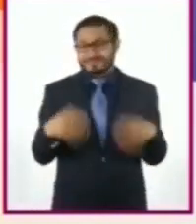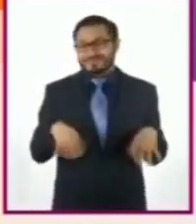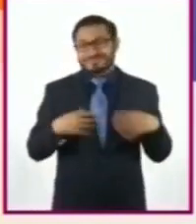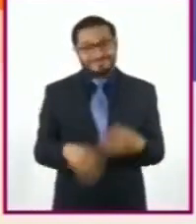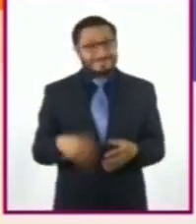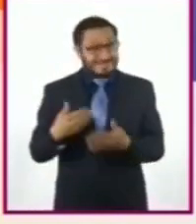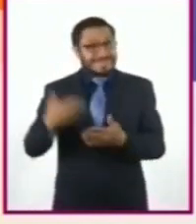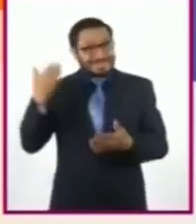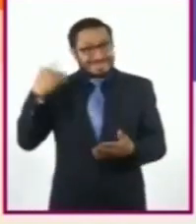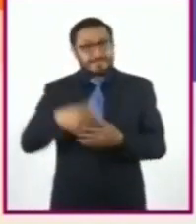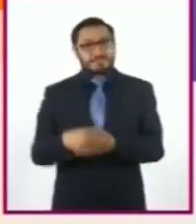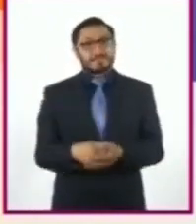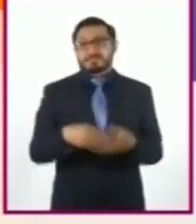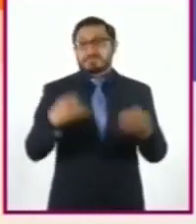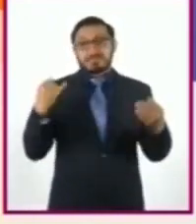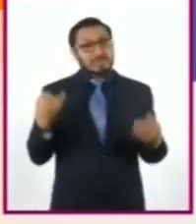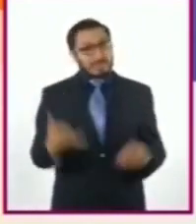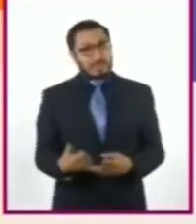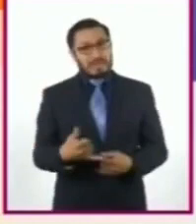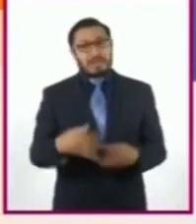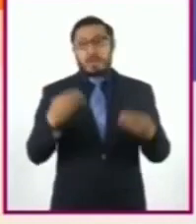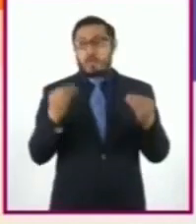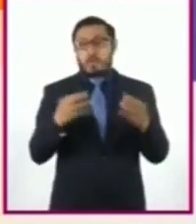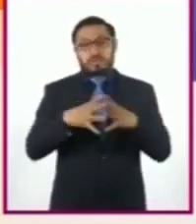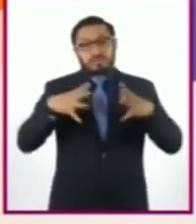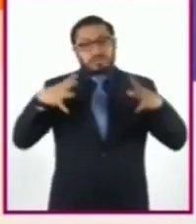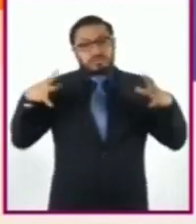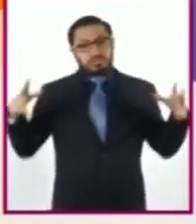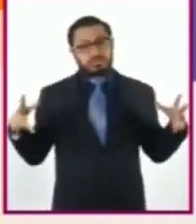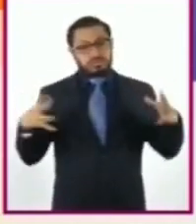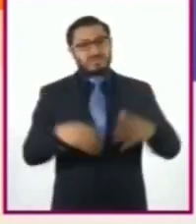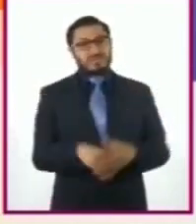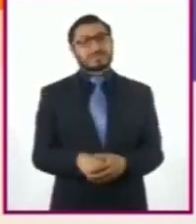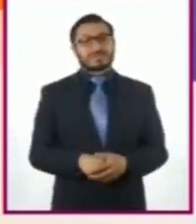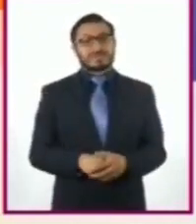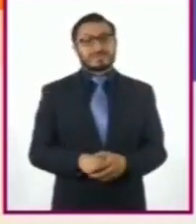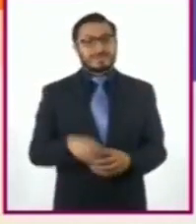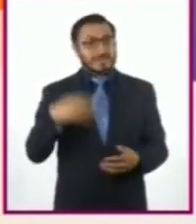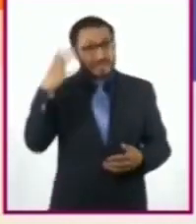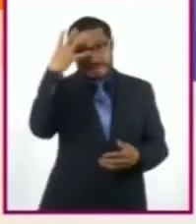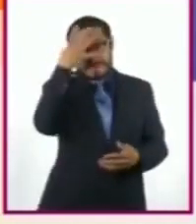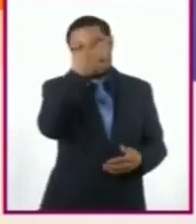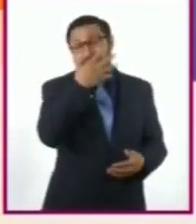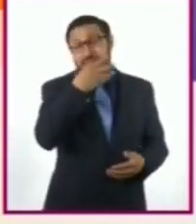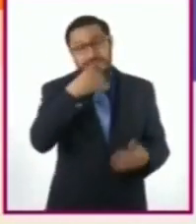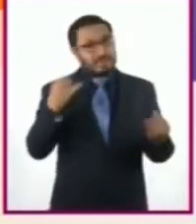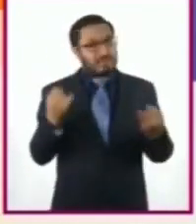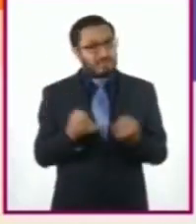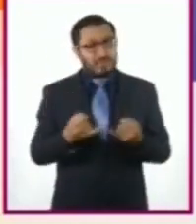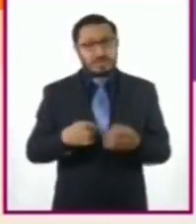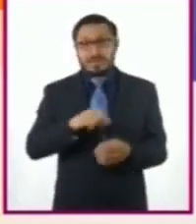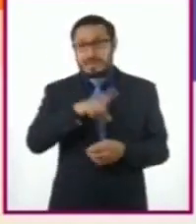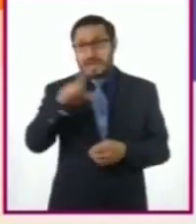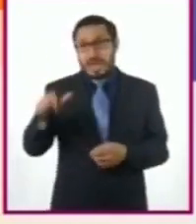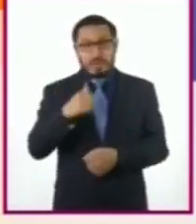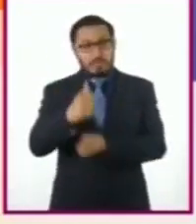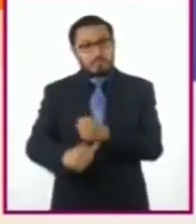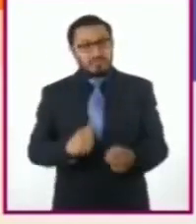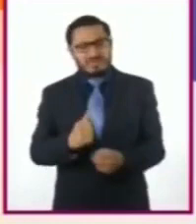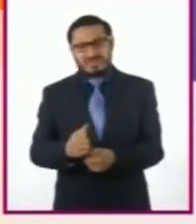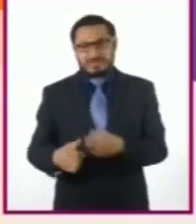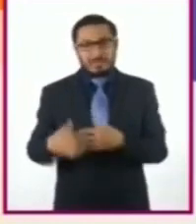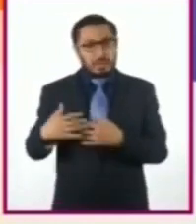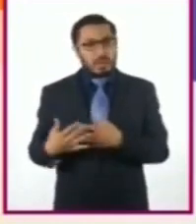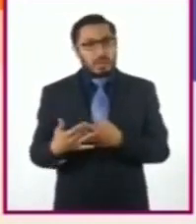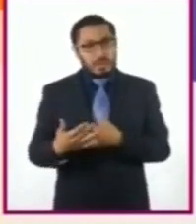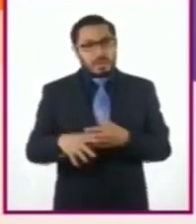la grandeza y maravilloso asiento de ella. Pocos años más tarde, comenzarían a advertirse